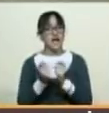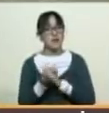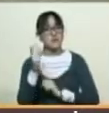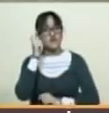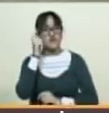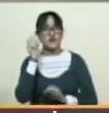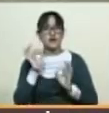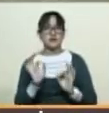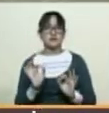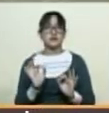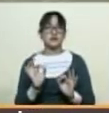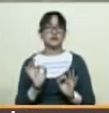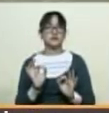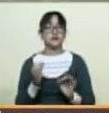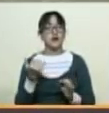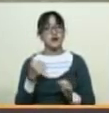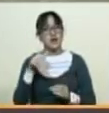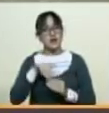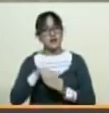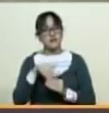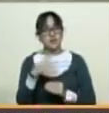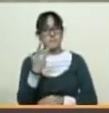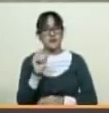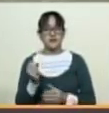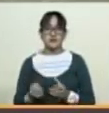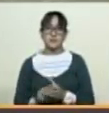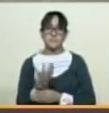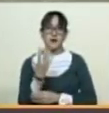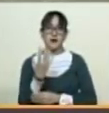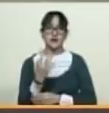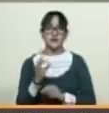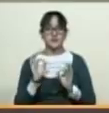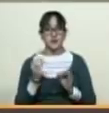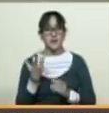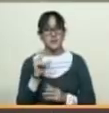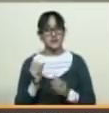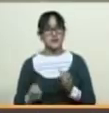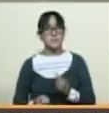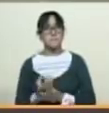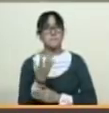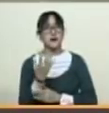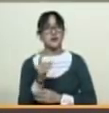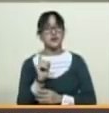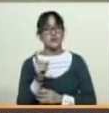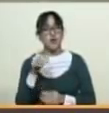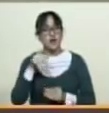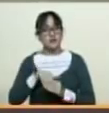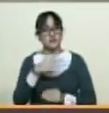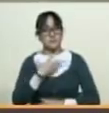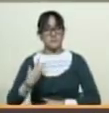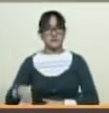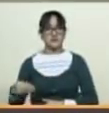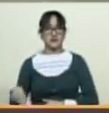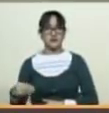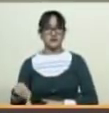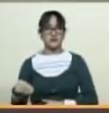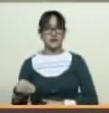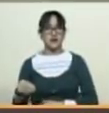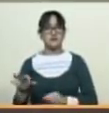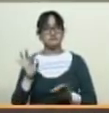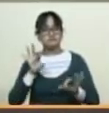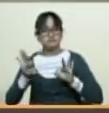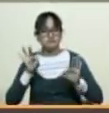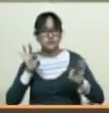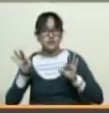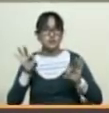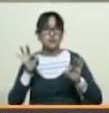de fecha alguna. Aquí hay una elección el 20 de mayo. El 20 de mayo vamos a tener una elección presidencial y la